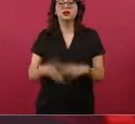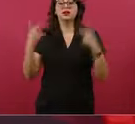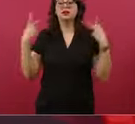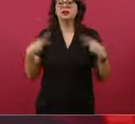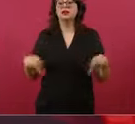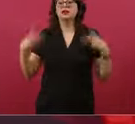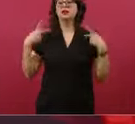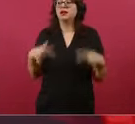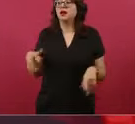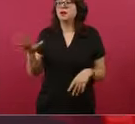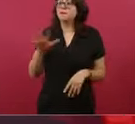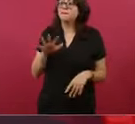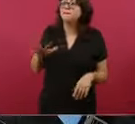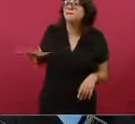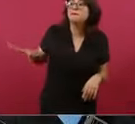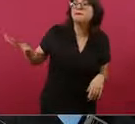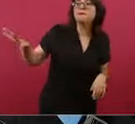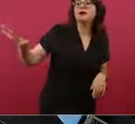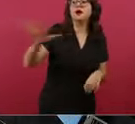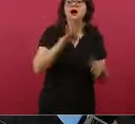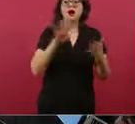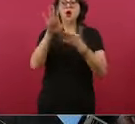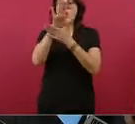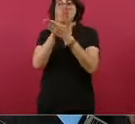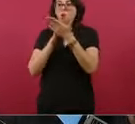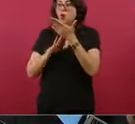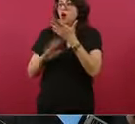Y esa es la enseñanza mayor.